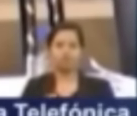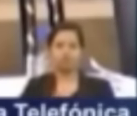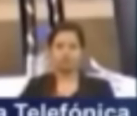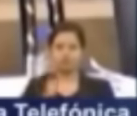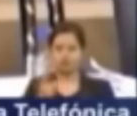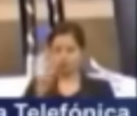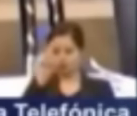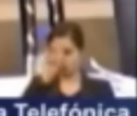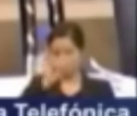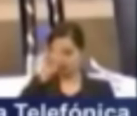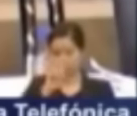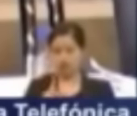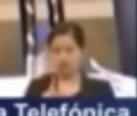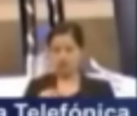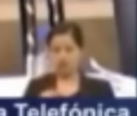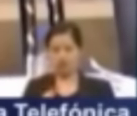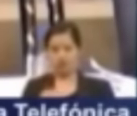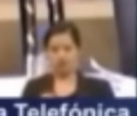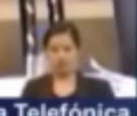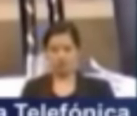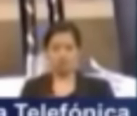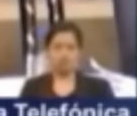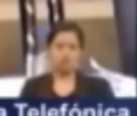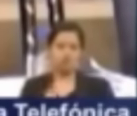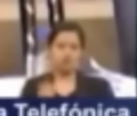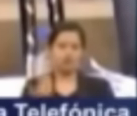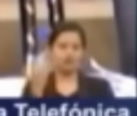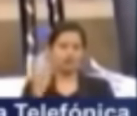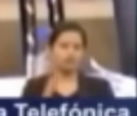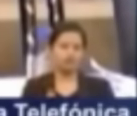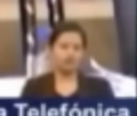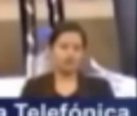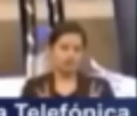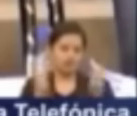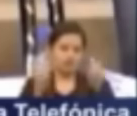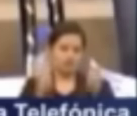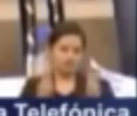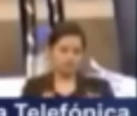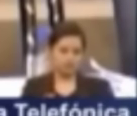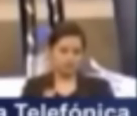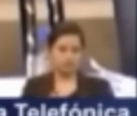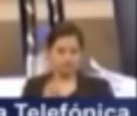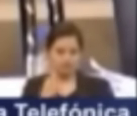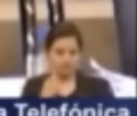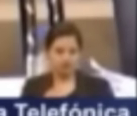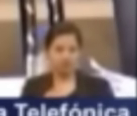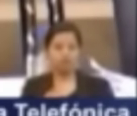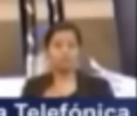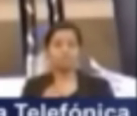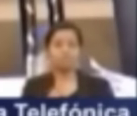a derivar, de este análisis de riesgo que se haga, van a derivar qué tipo